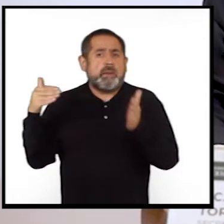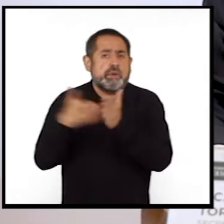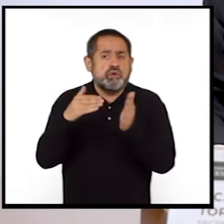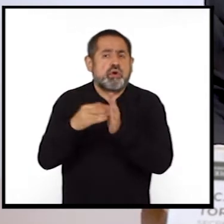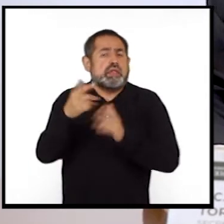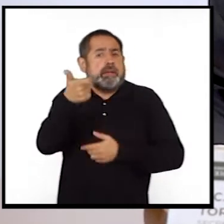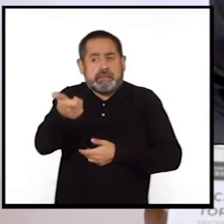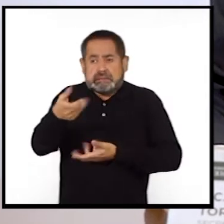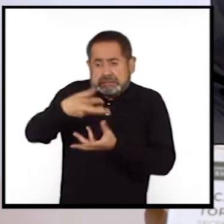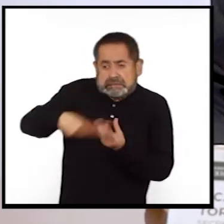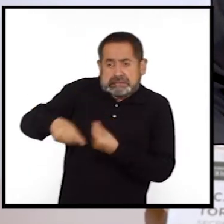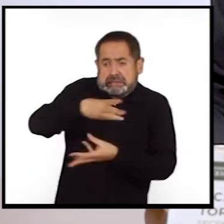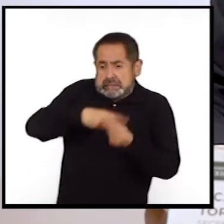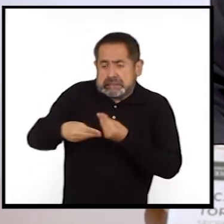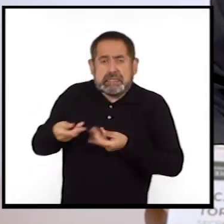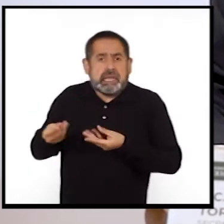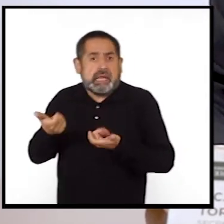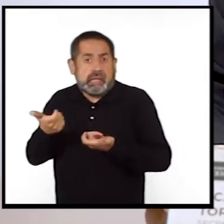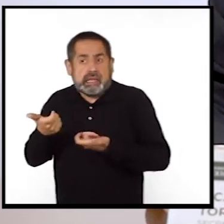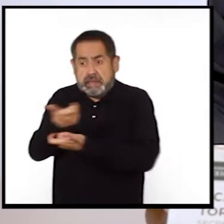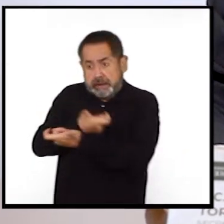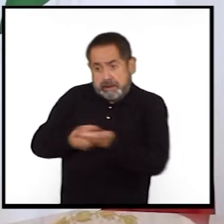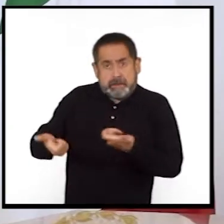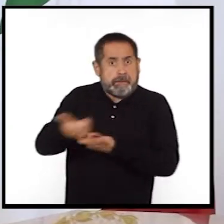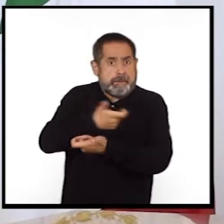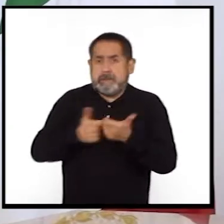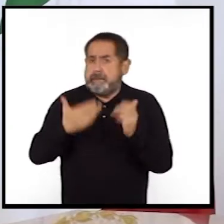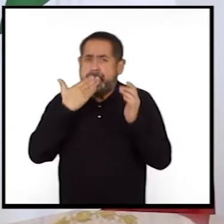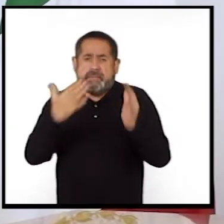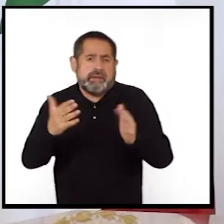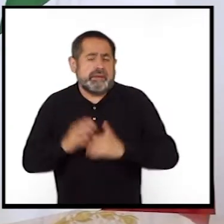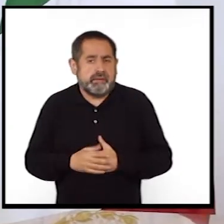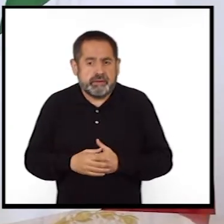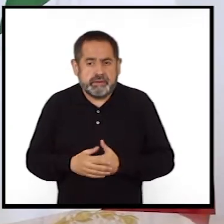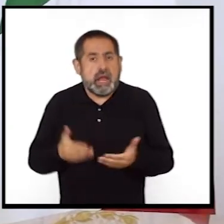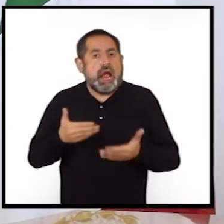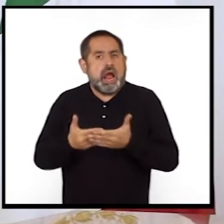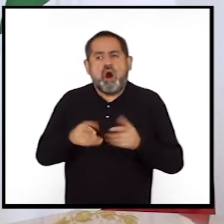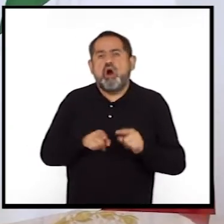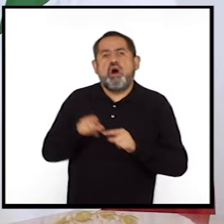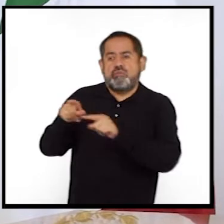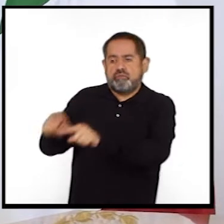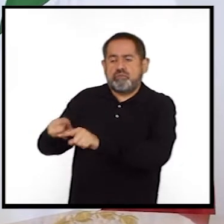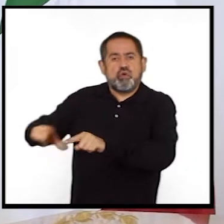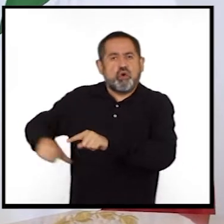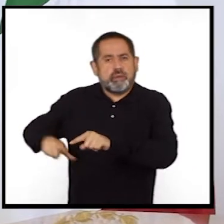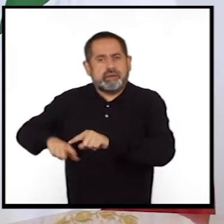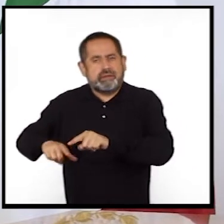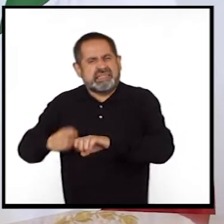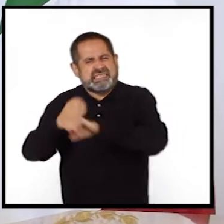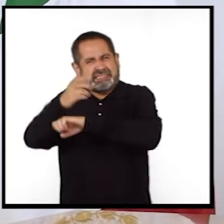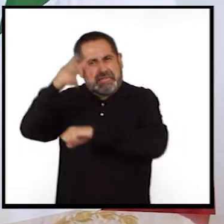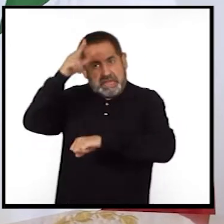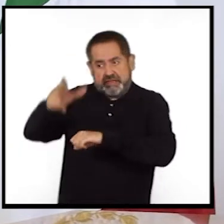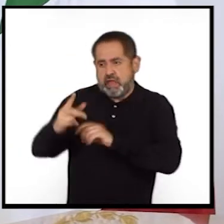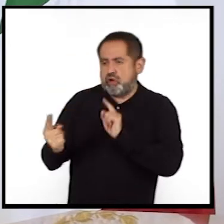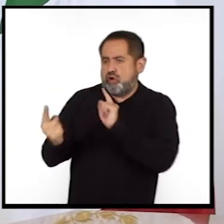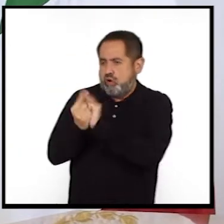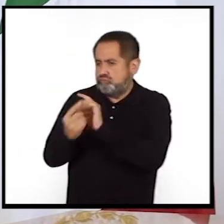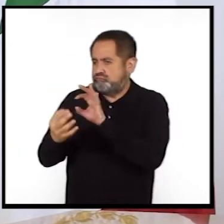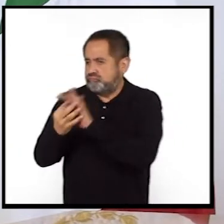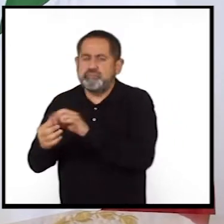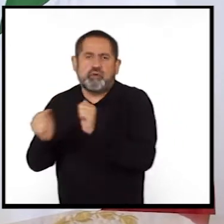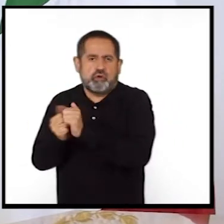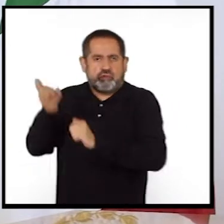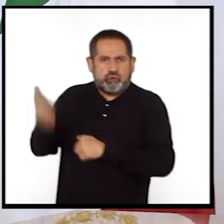los 125 millones de pesos. Y hoy, en coordinación con el gobierno del estado de